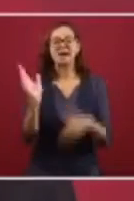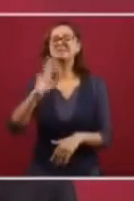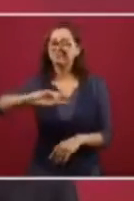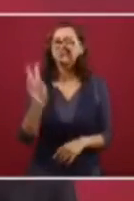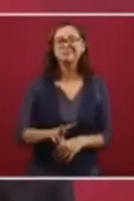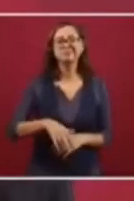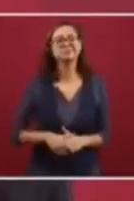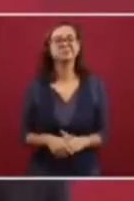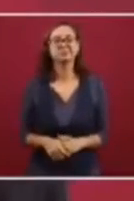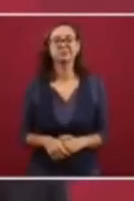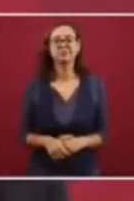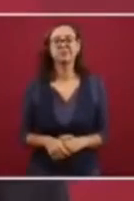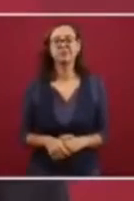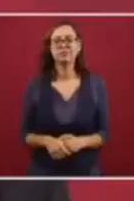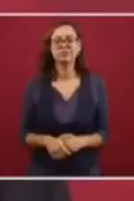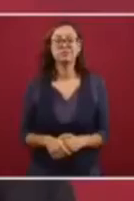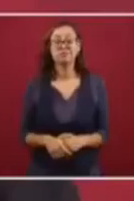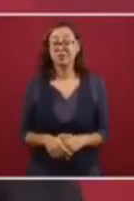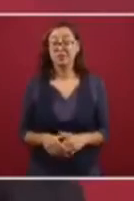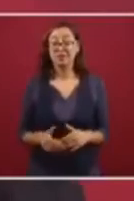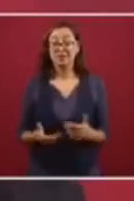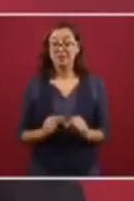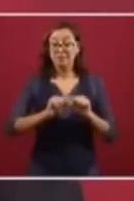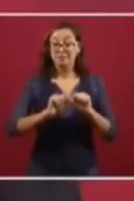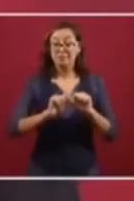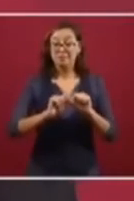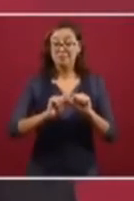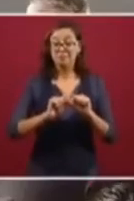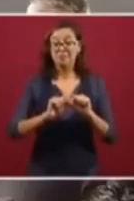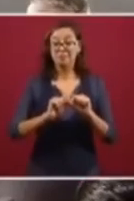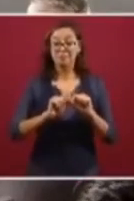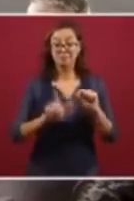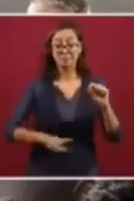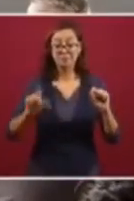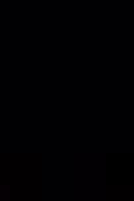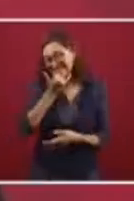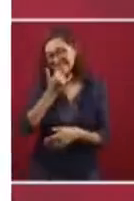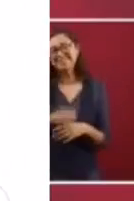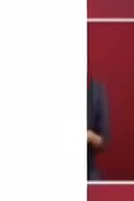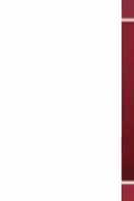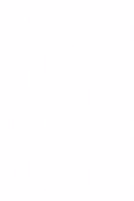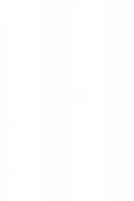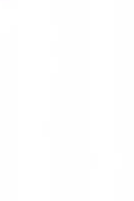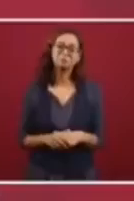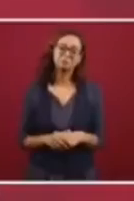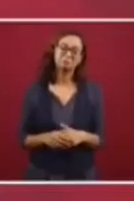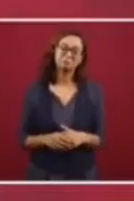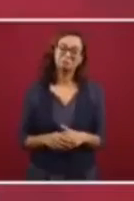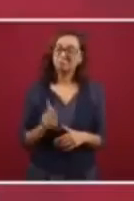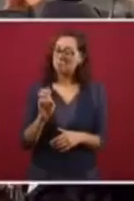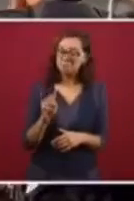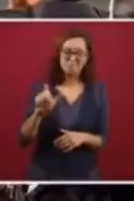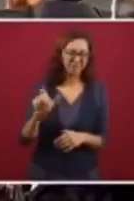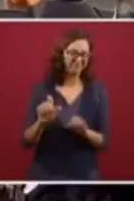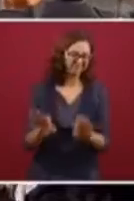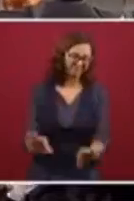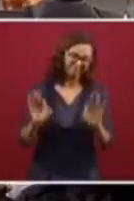exitosa que ha habido en la historia de las finanzas de Pemex. Y salió muy bien Pemex